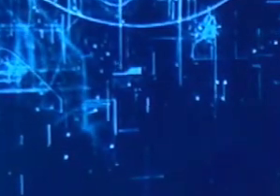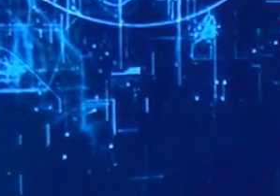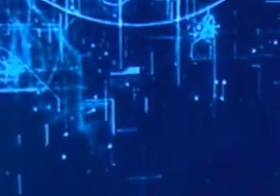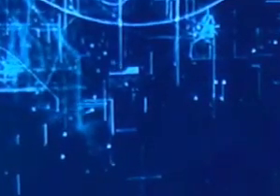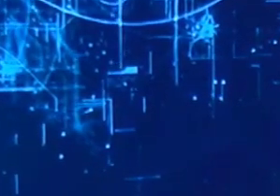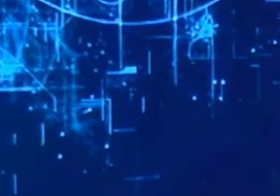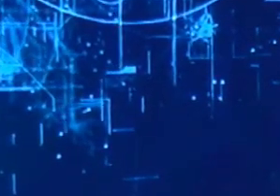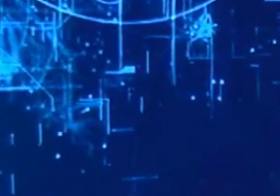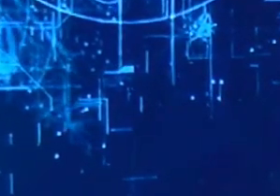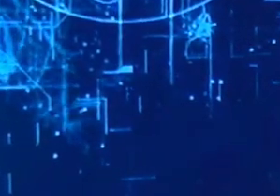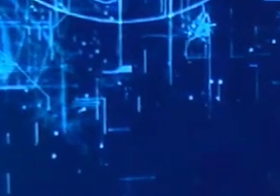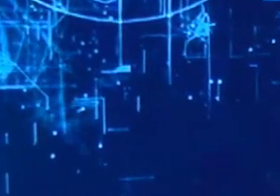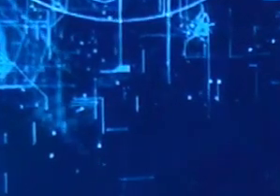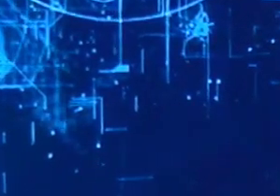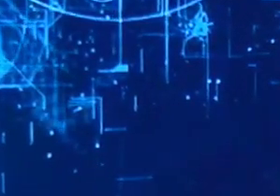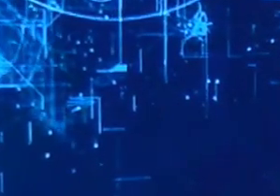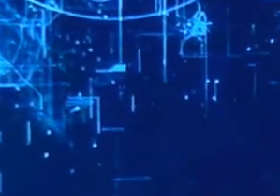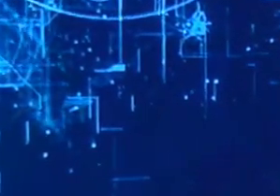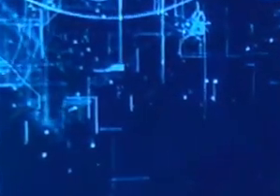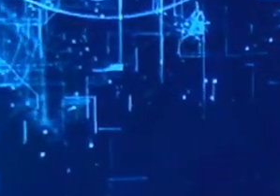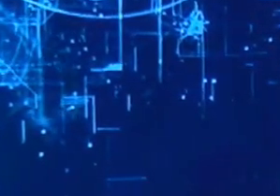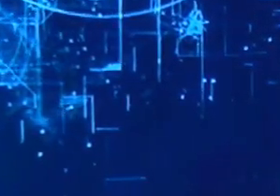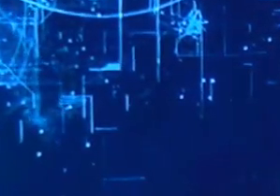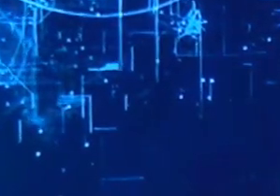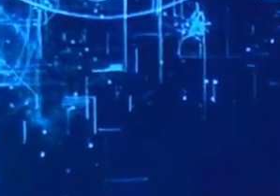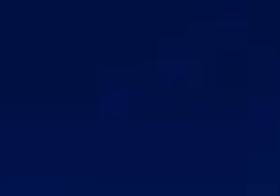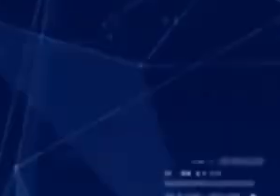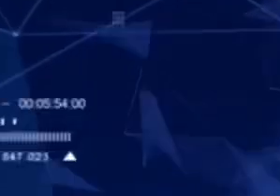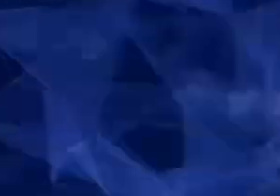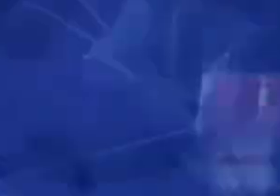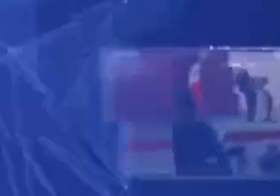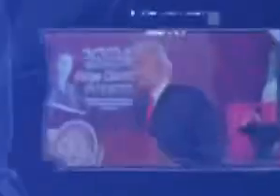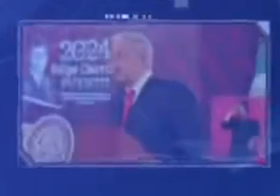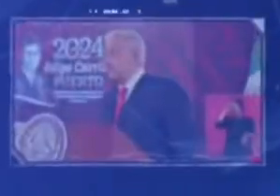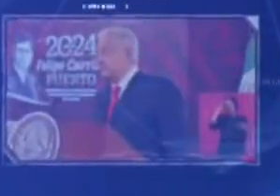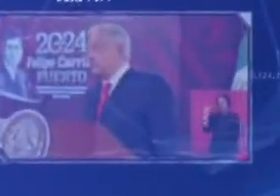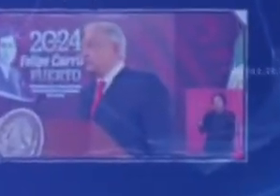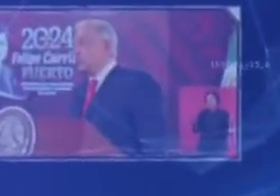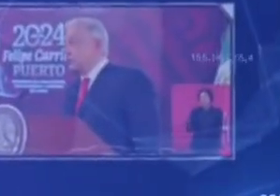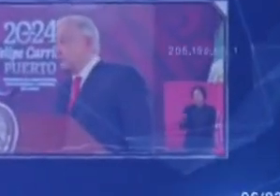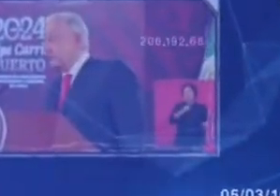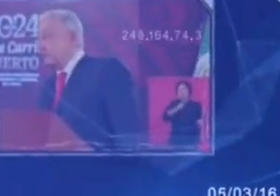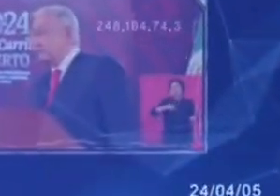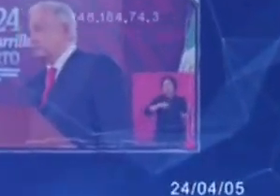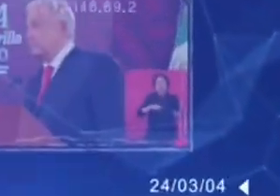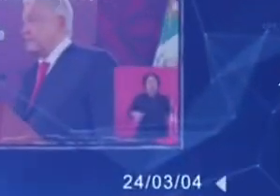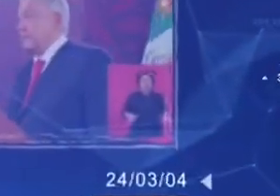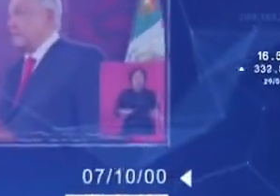mañana en punto de las 6 de la tarde en su informativo en X.